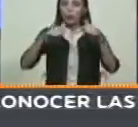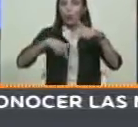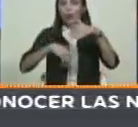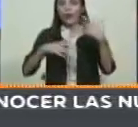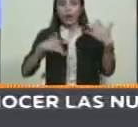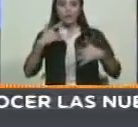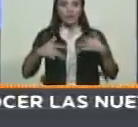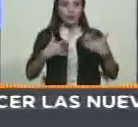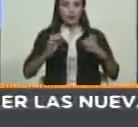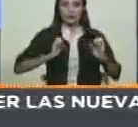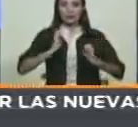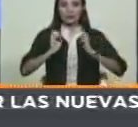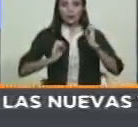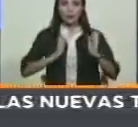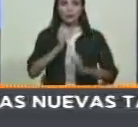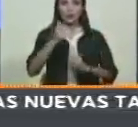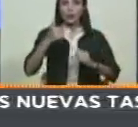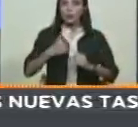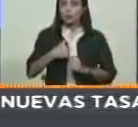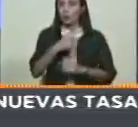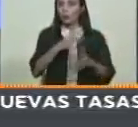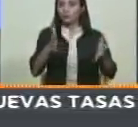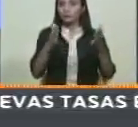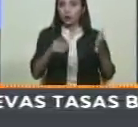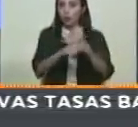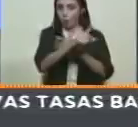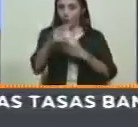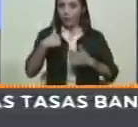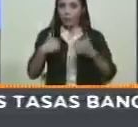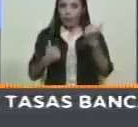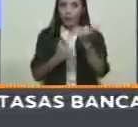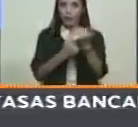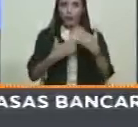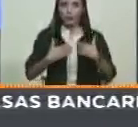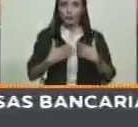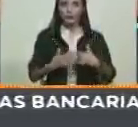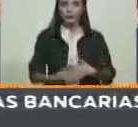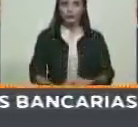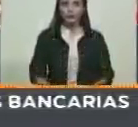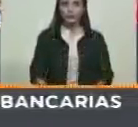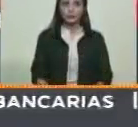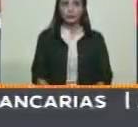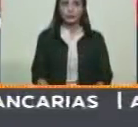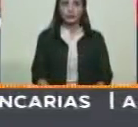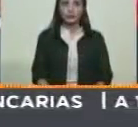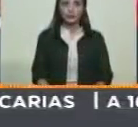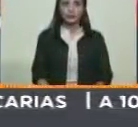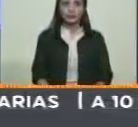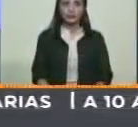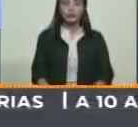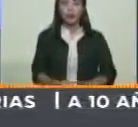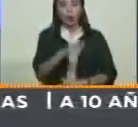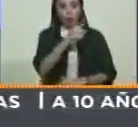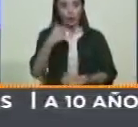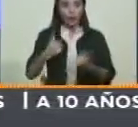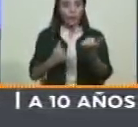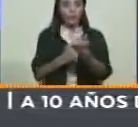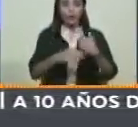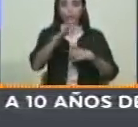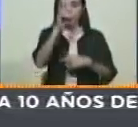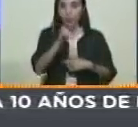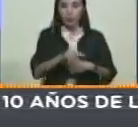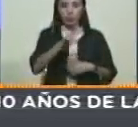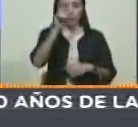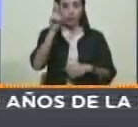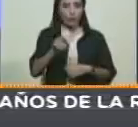cuando yo me meta con todos ustedes me van a apoyar pero me van a apoyar todos los días